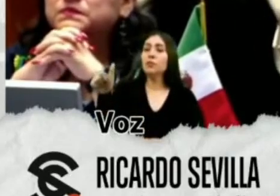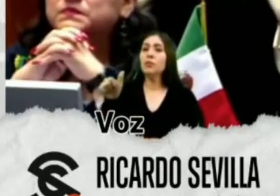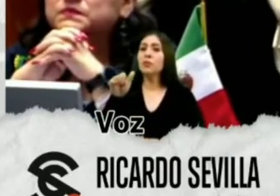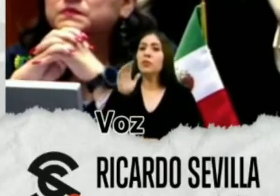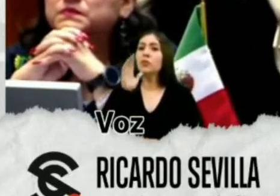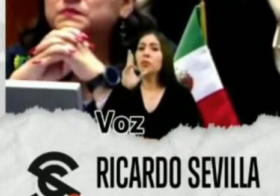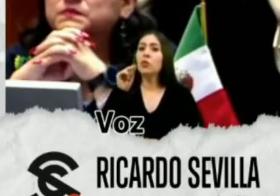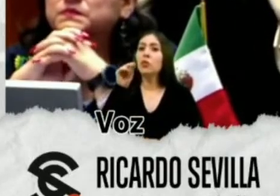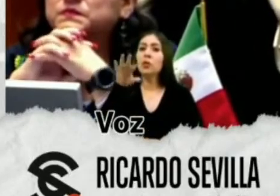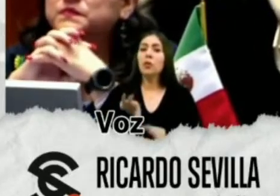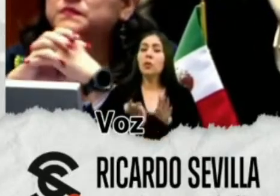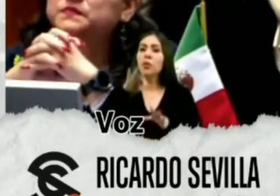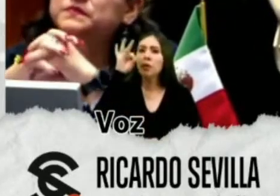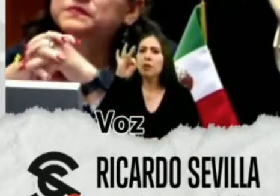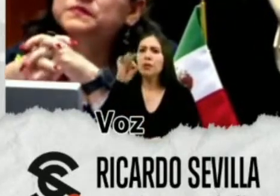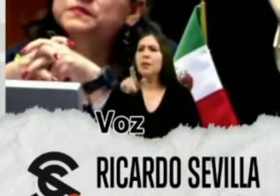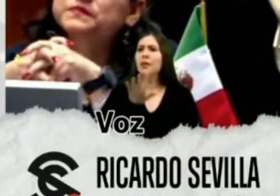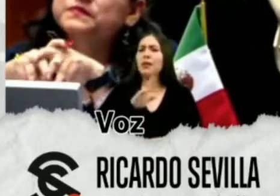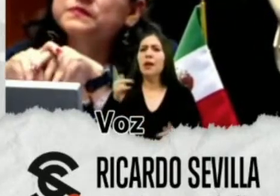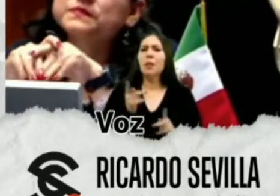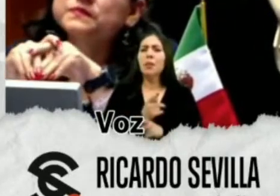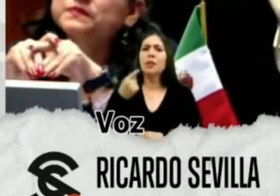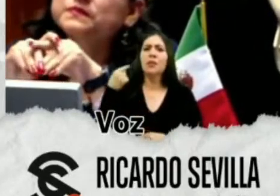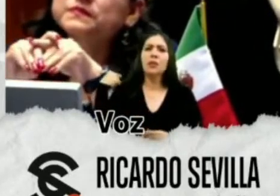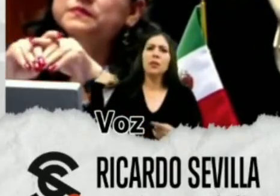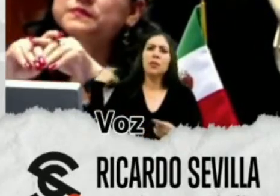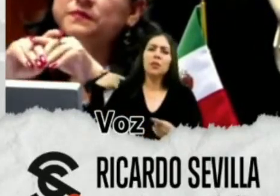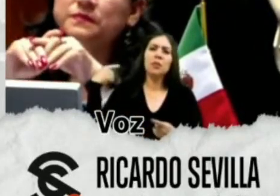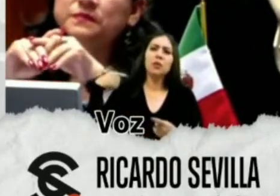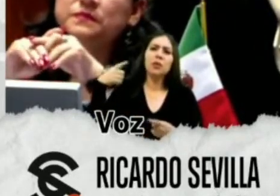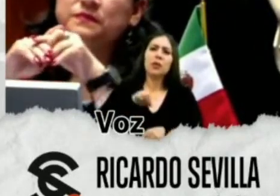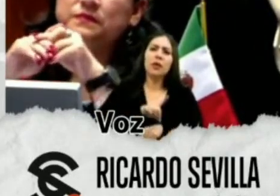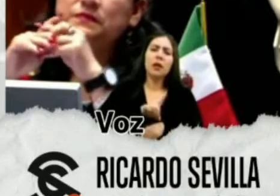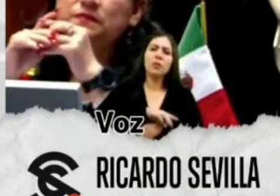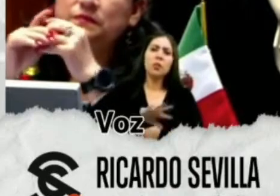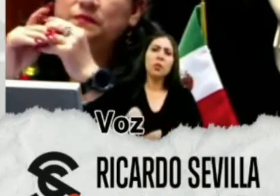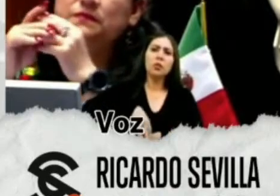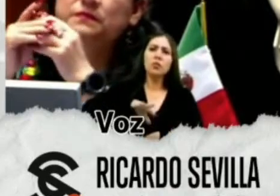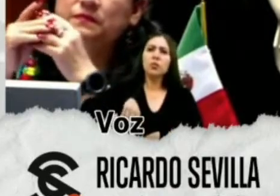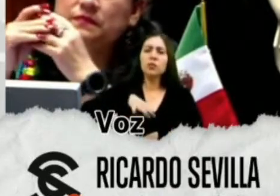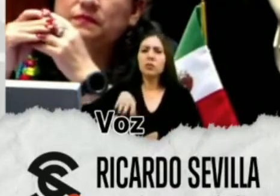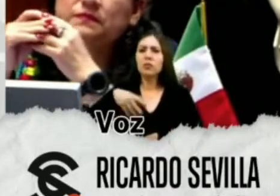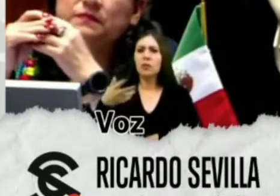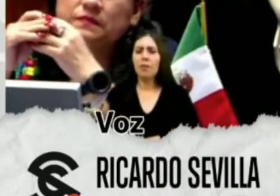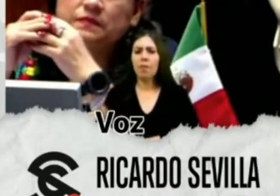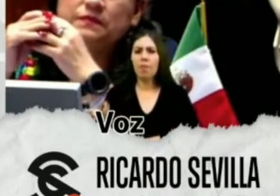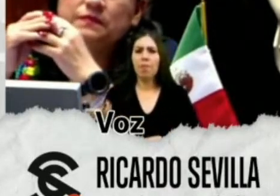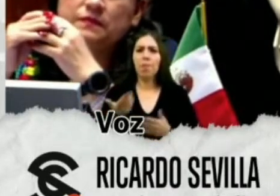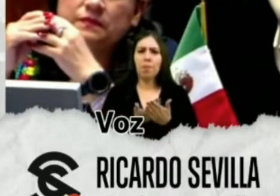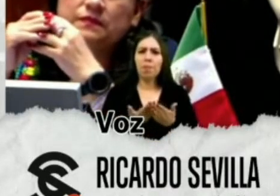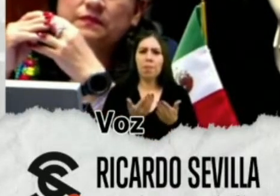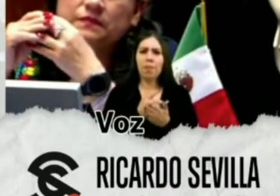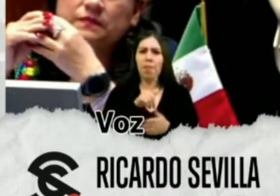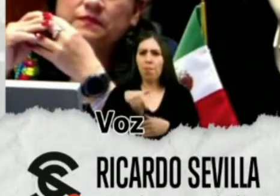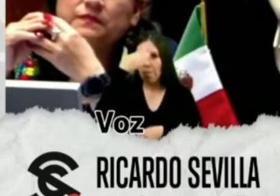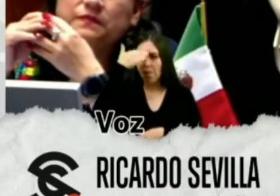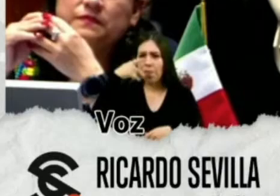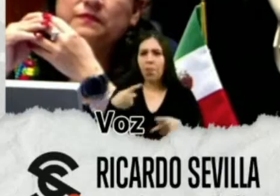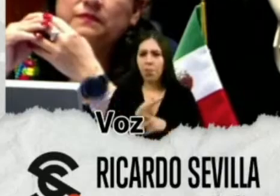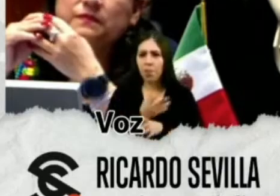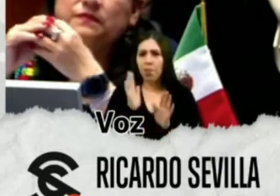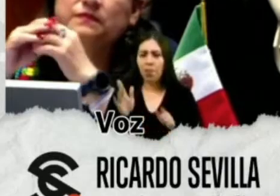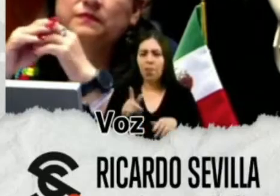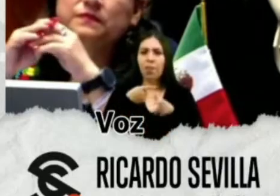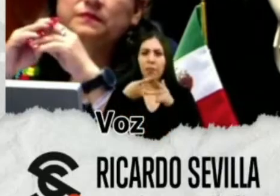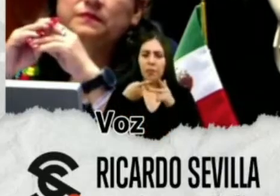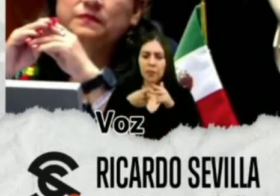tratar de democratizar un poder judicial que ha estado, yo diría que prácticamente desde el comienzo tomado